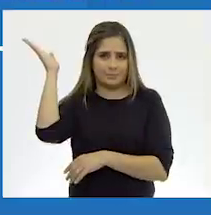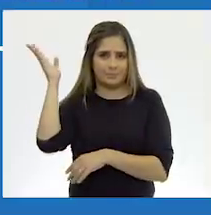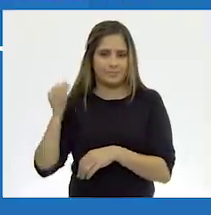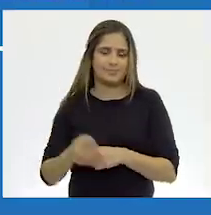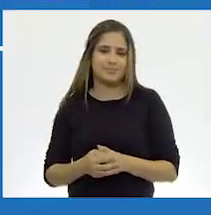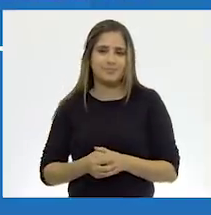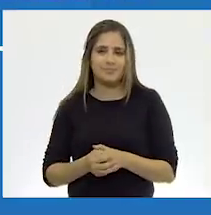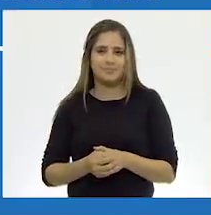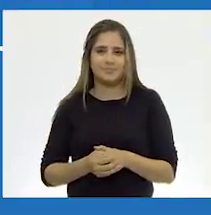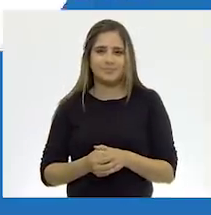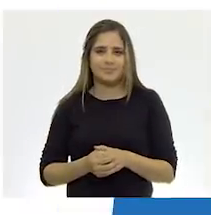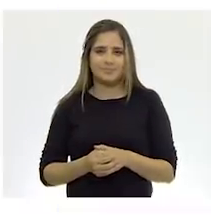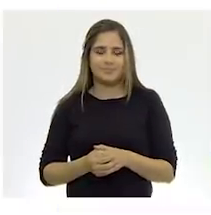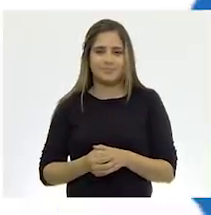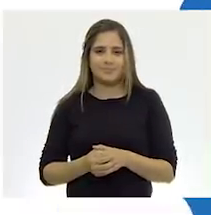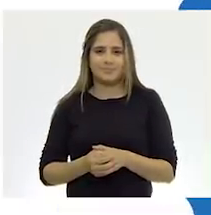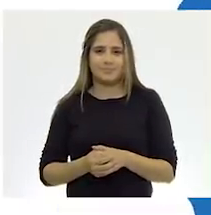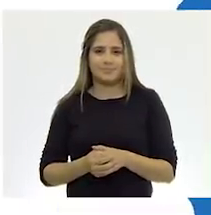conalitec.sep.gob.mx.